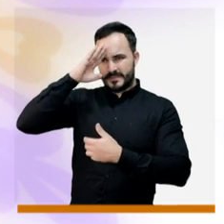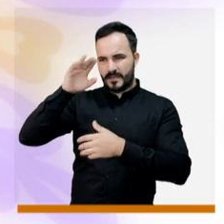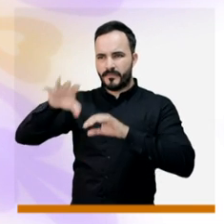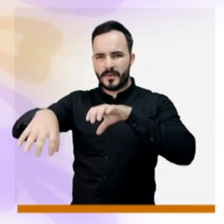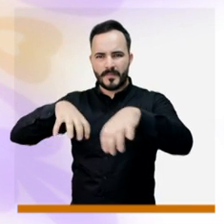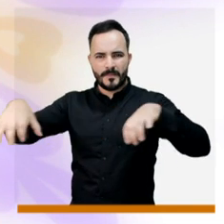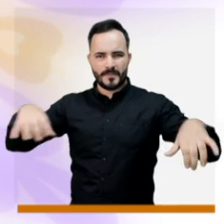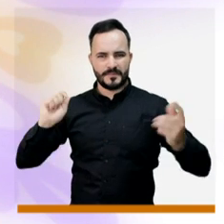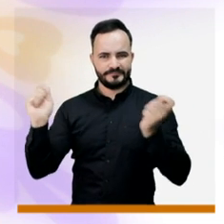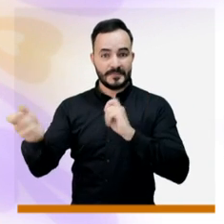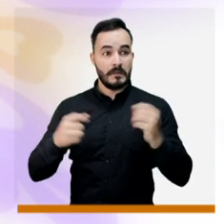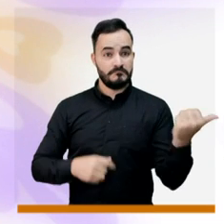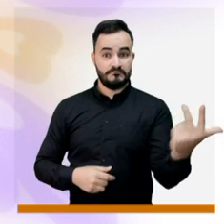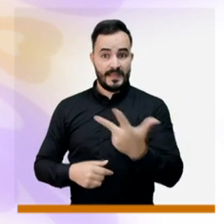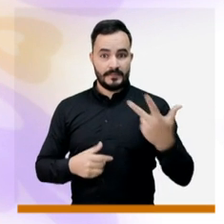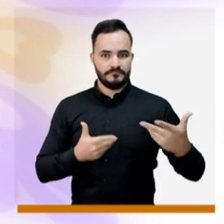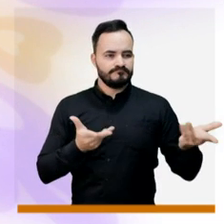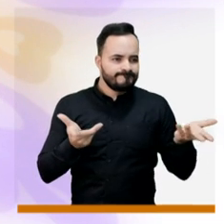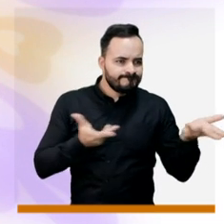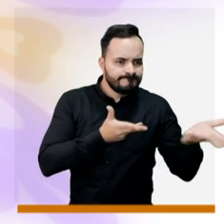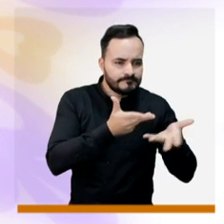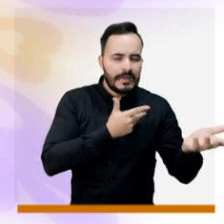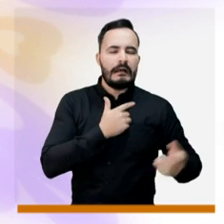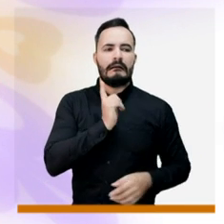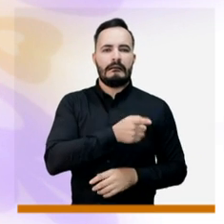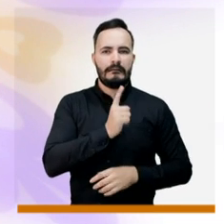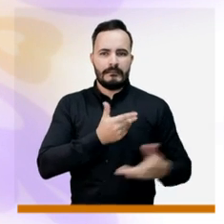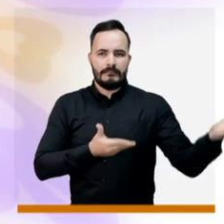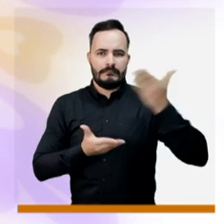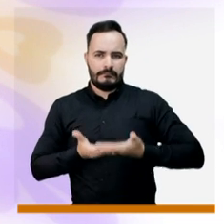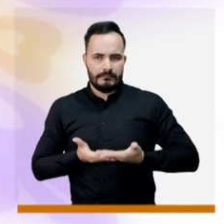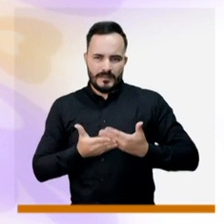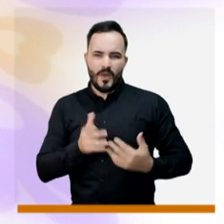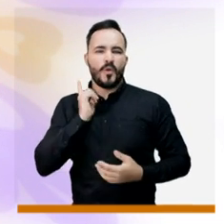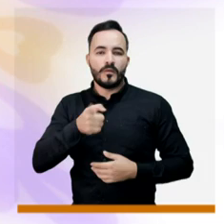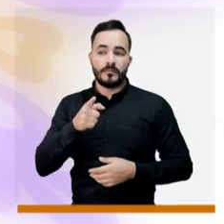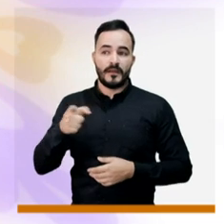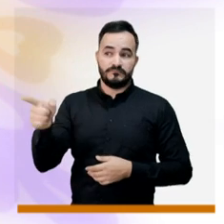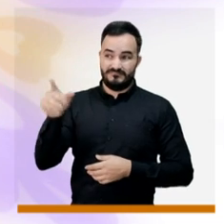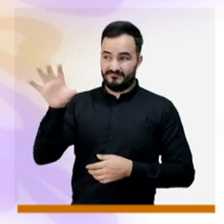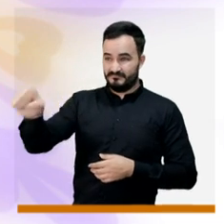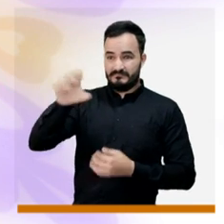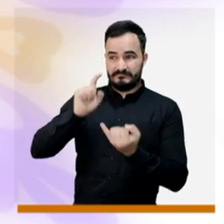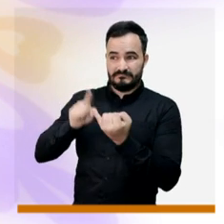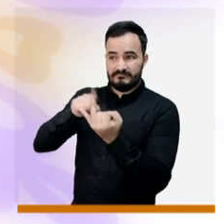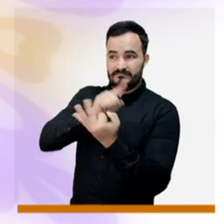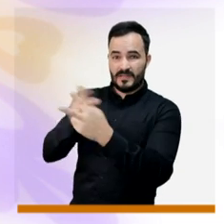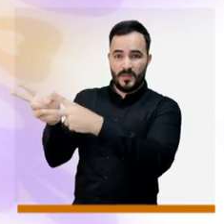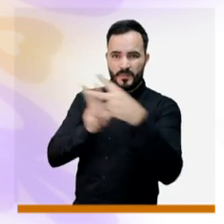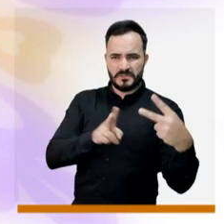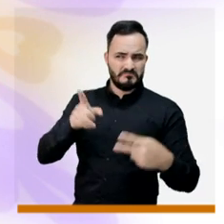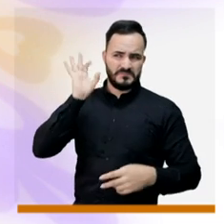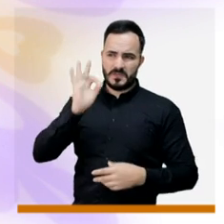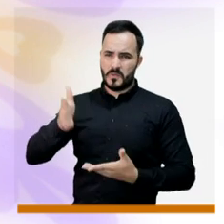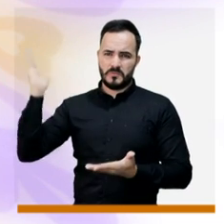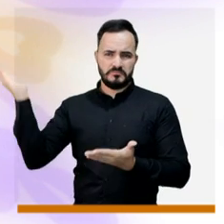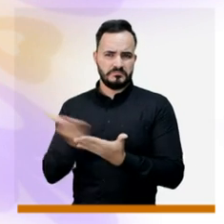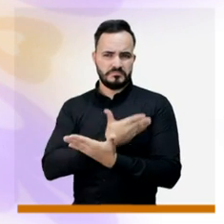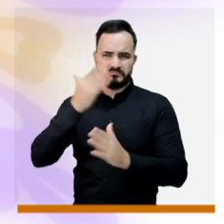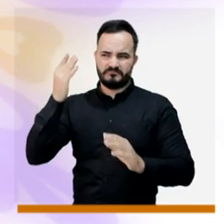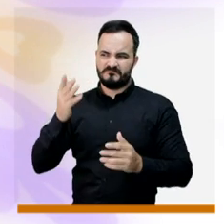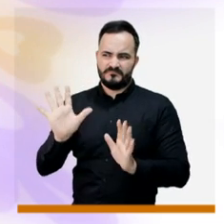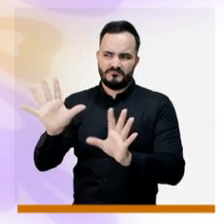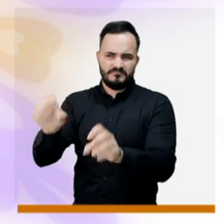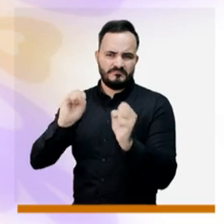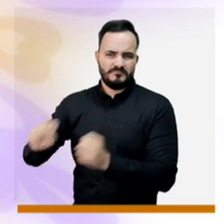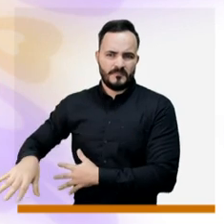futuro, pues ya que están prácticamente destinados a ser demolidos. Como la agencia APP viene desarrollando una serie